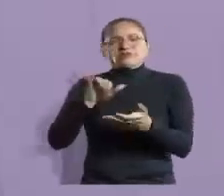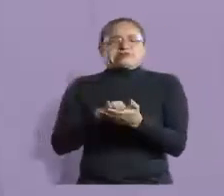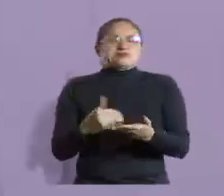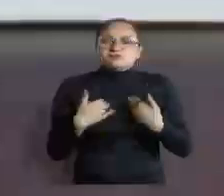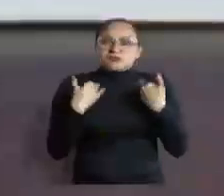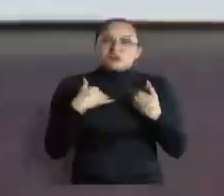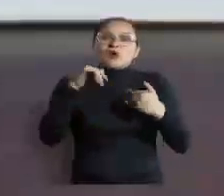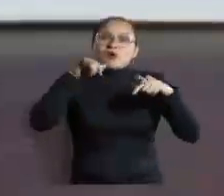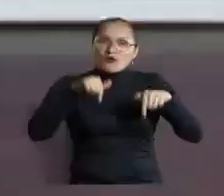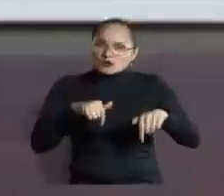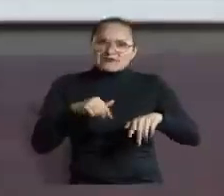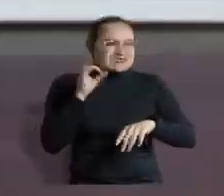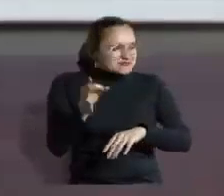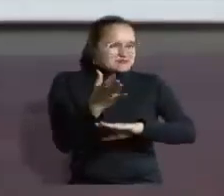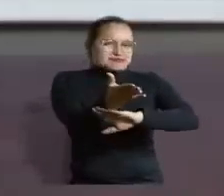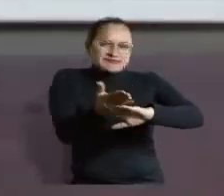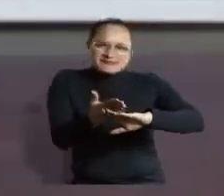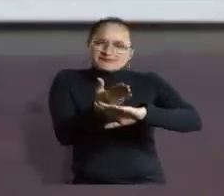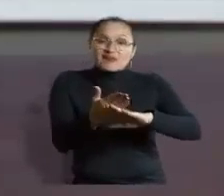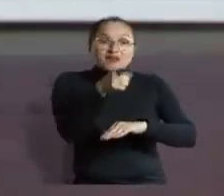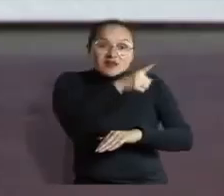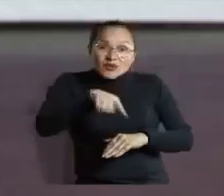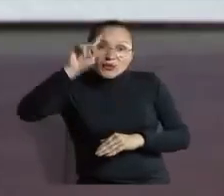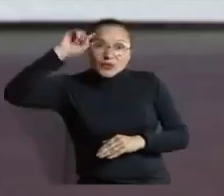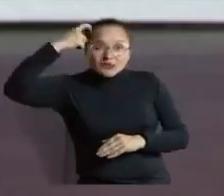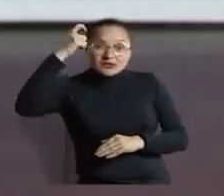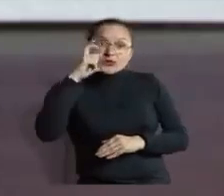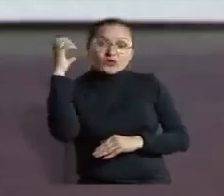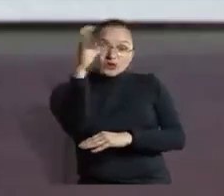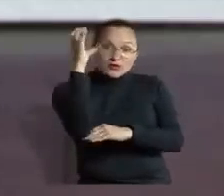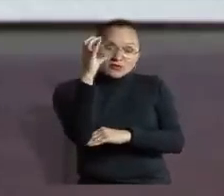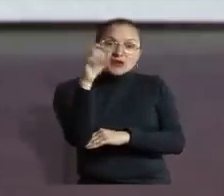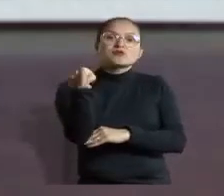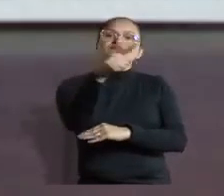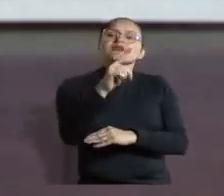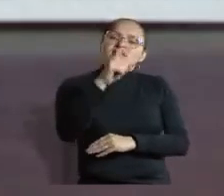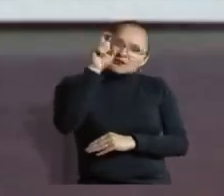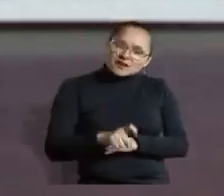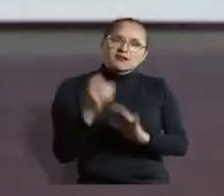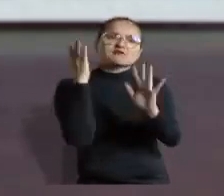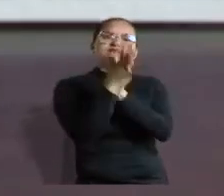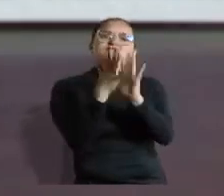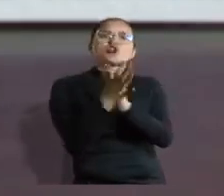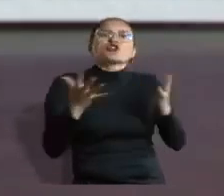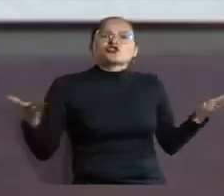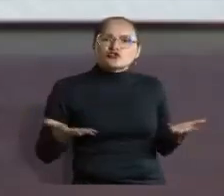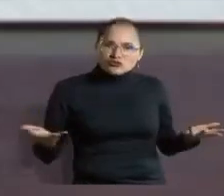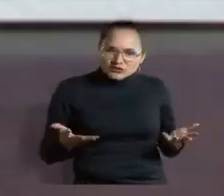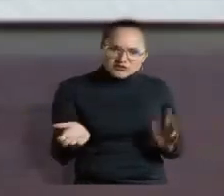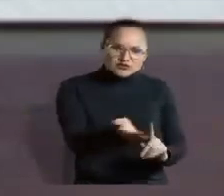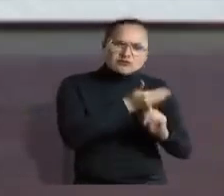exigirle como lo hemos hecho históricamente al estado colombiano que su obligación decirnos dónde está y entregar sus cuerpos